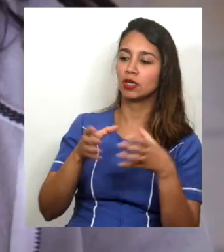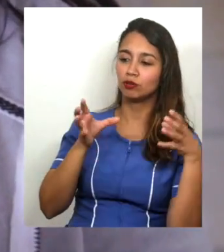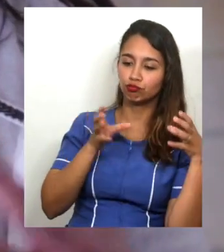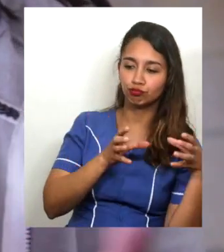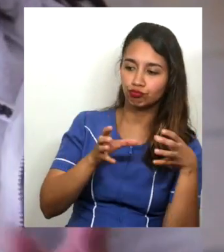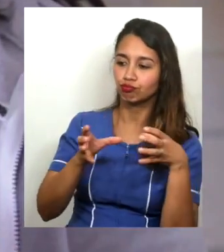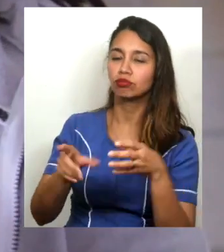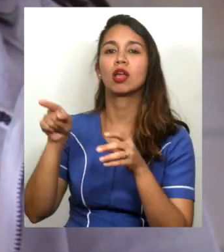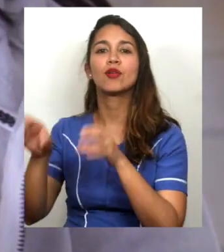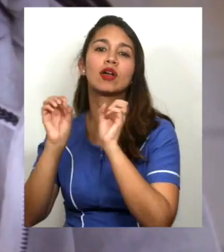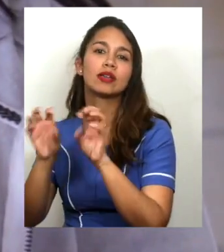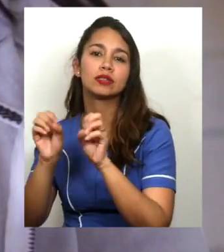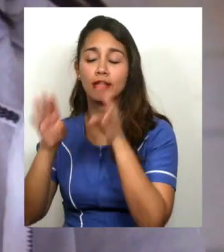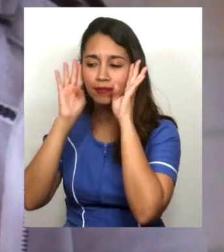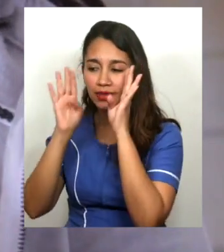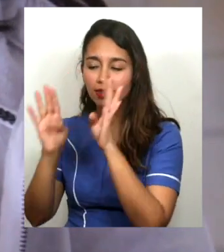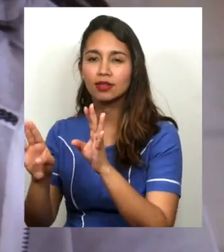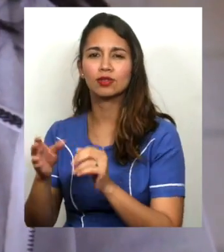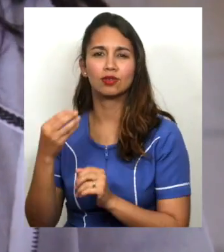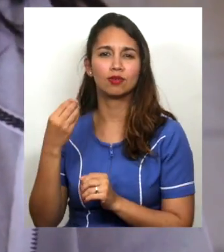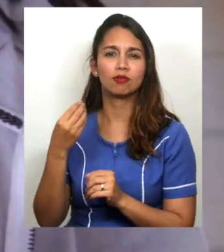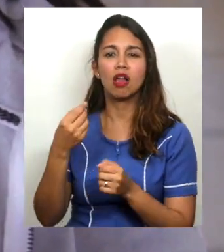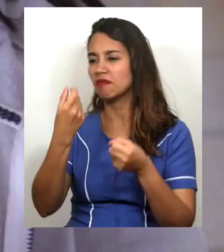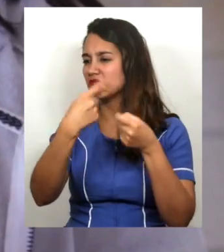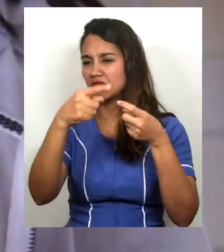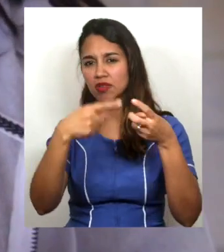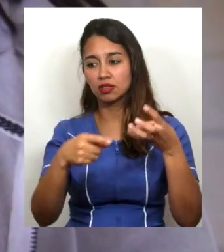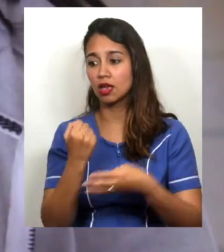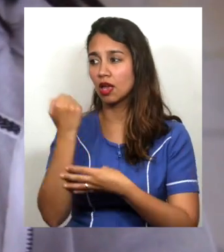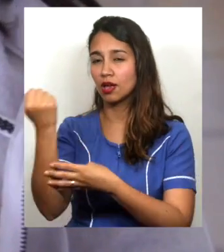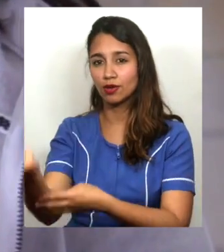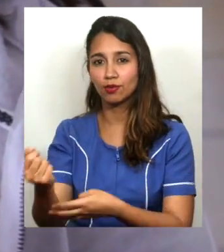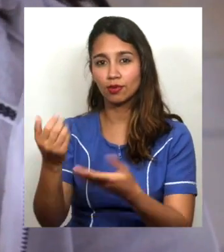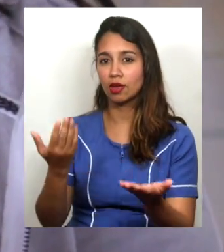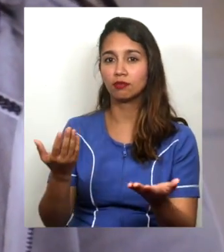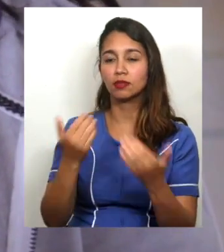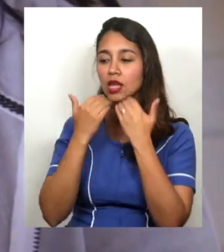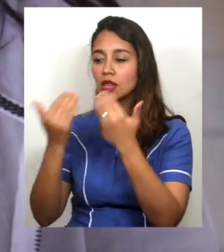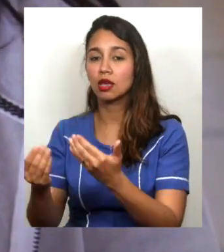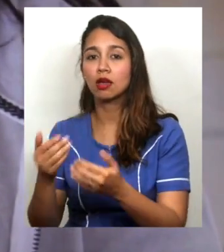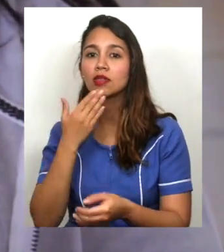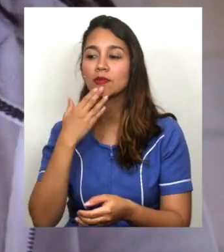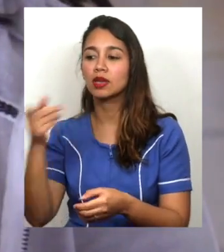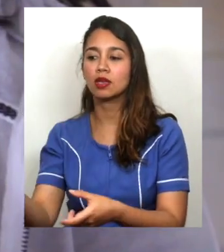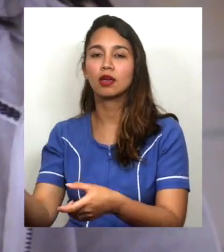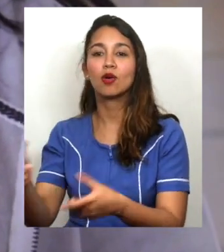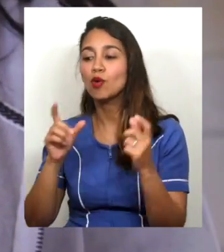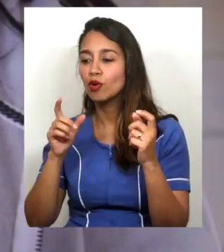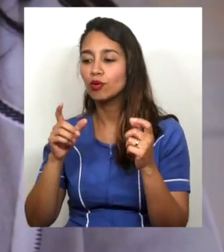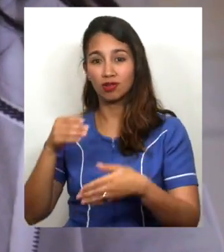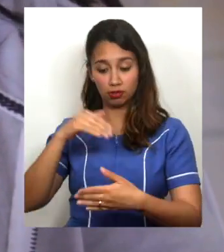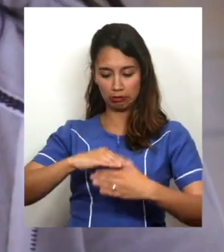operativos, nos dimos cuenta de que necesitaban de atención y se les dio las prestaciones, y además llegaron muchos a